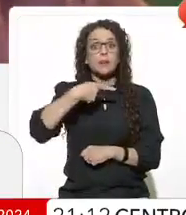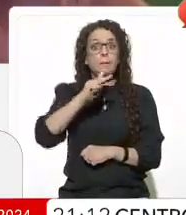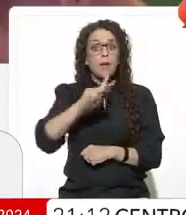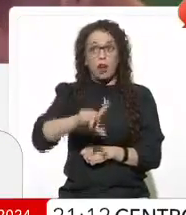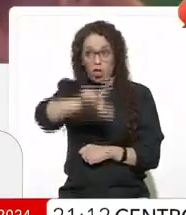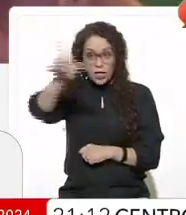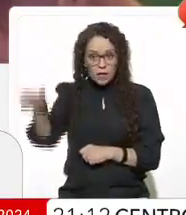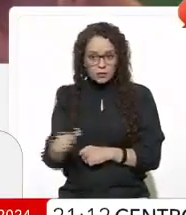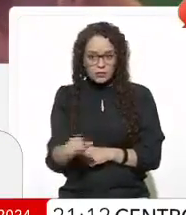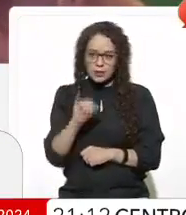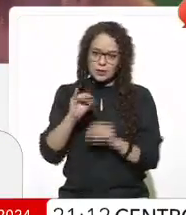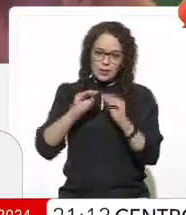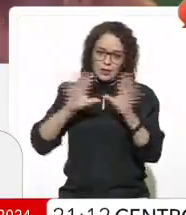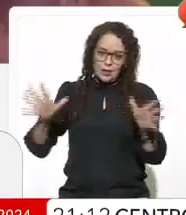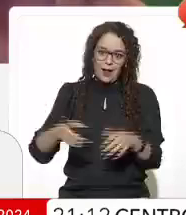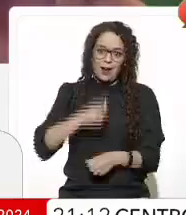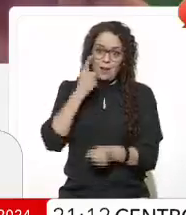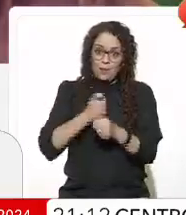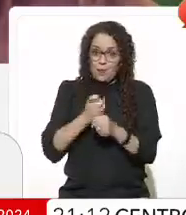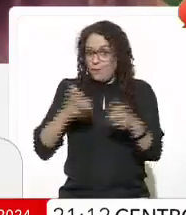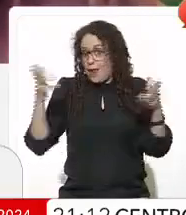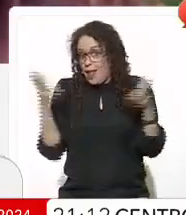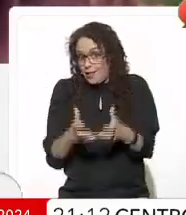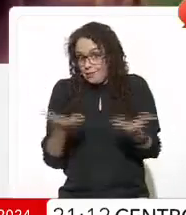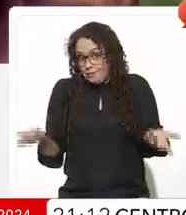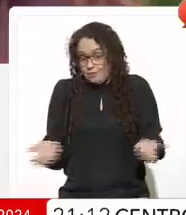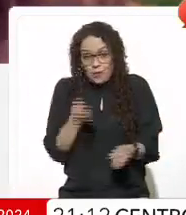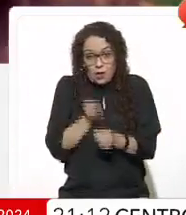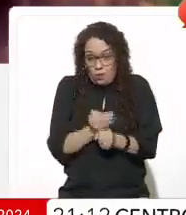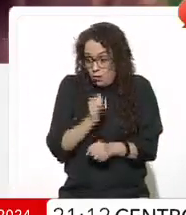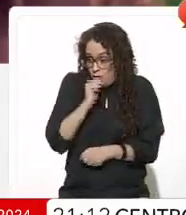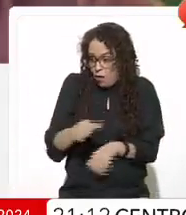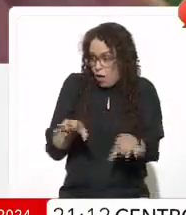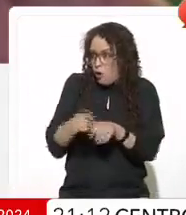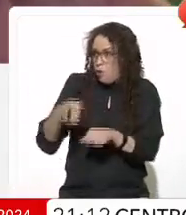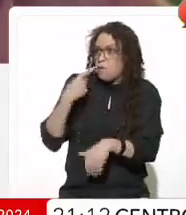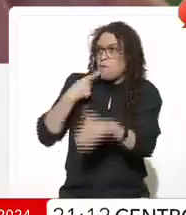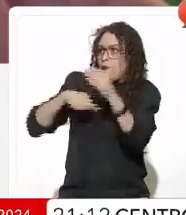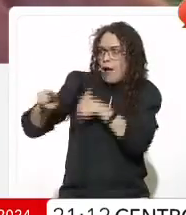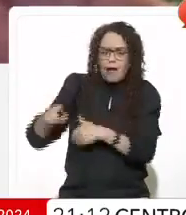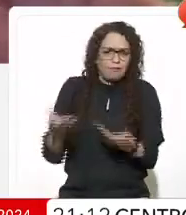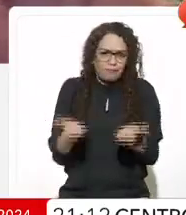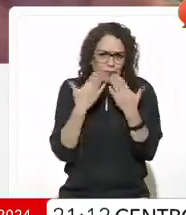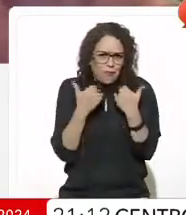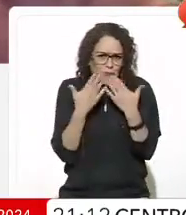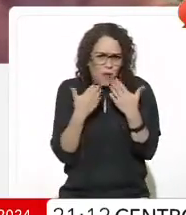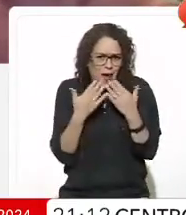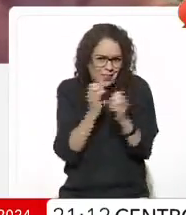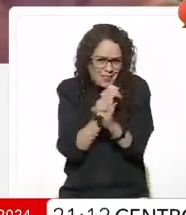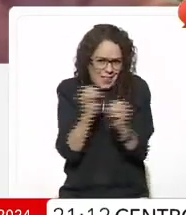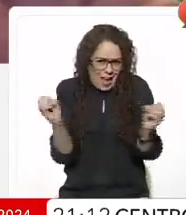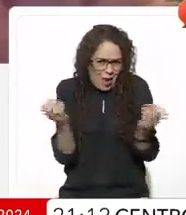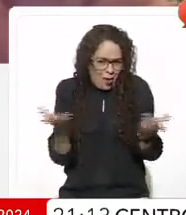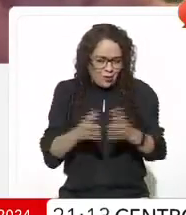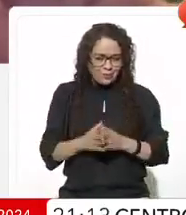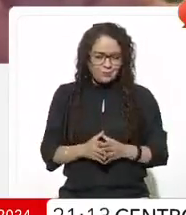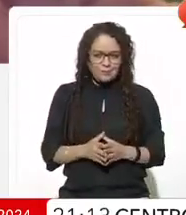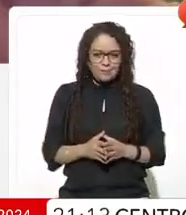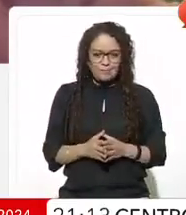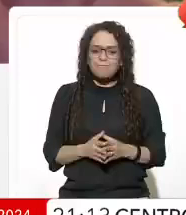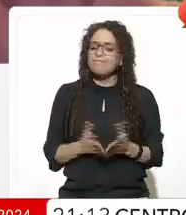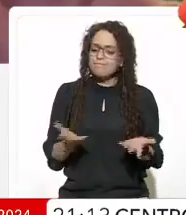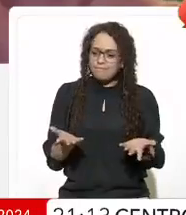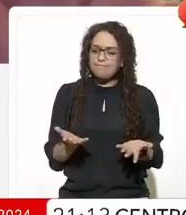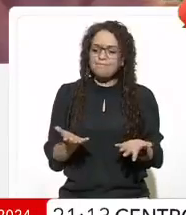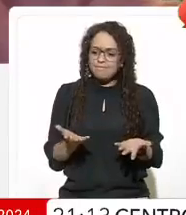Hasta después, claro, hasta que se Sí, emita. es que se Sí, impugne. cuando hay algo, ¿no? Si no, ahorita no hay nada, ¿no? Pues sí, de entrada esto que estamos viendo